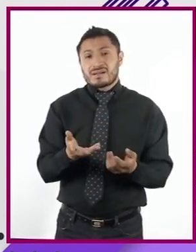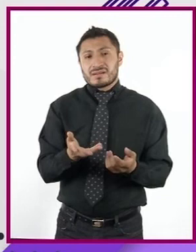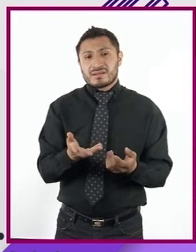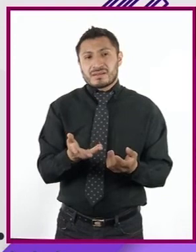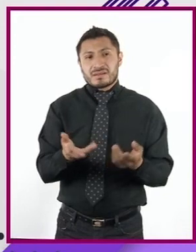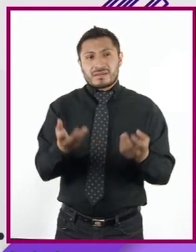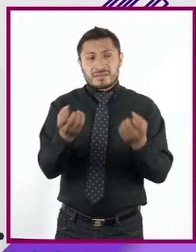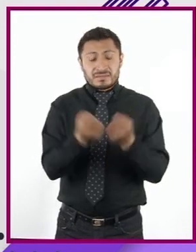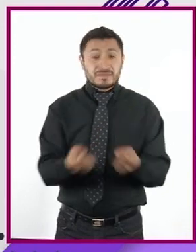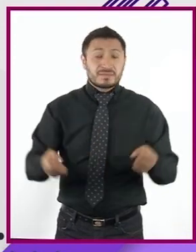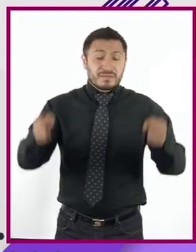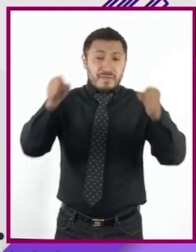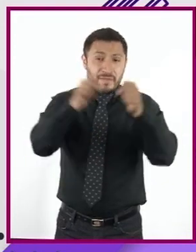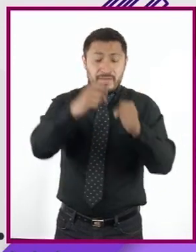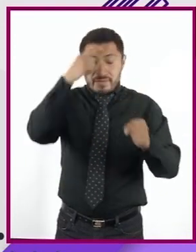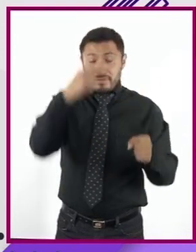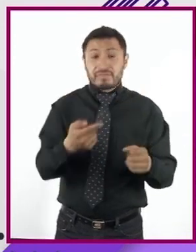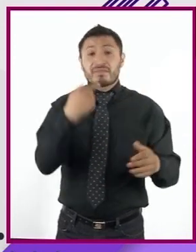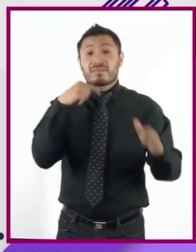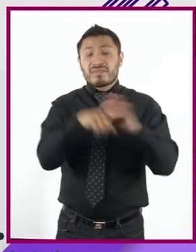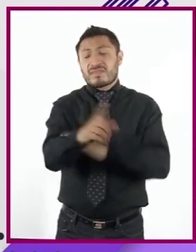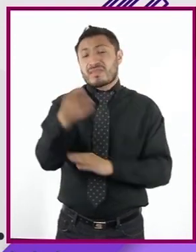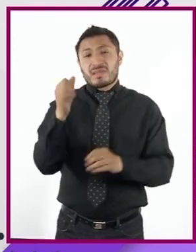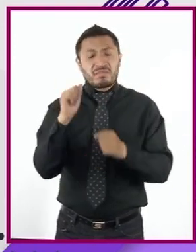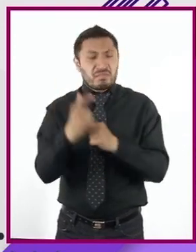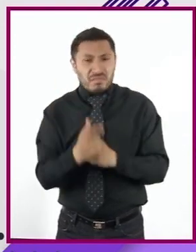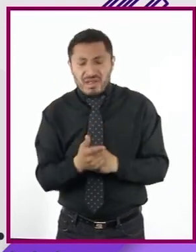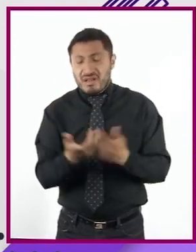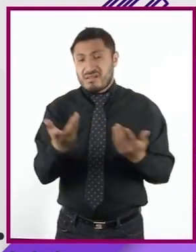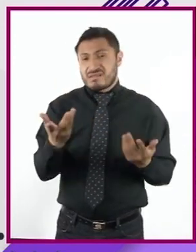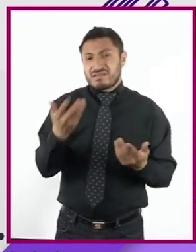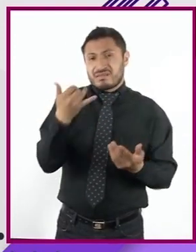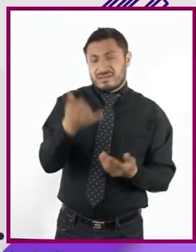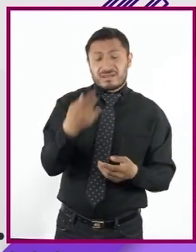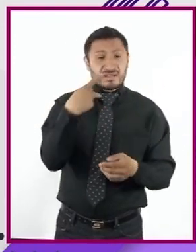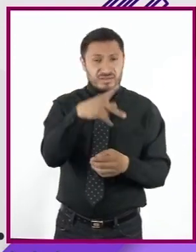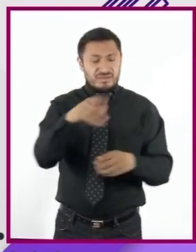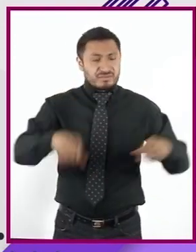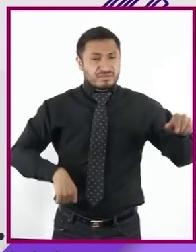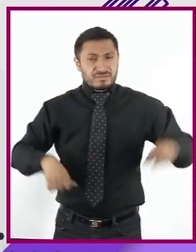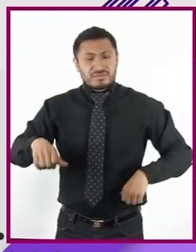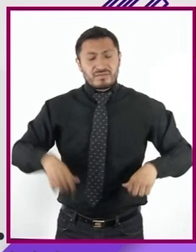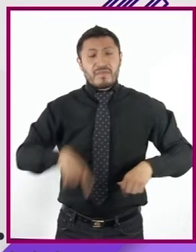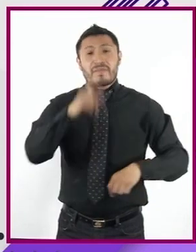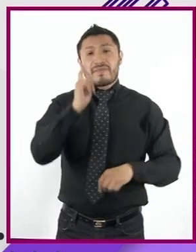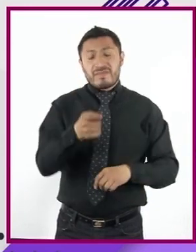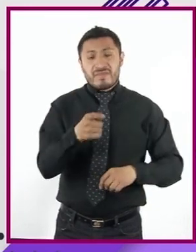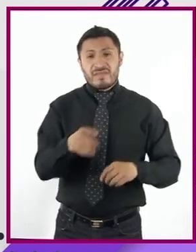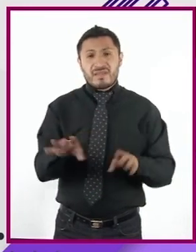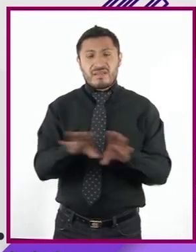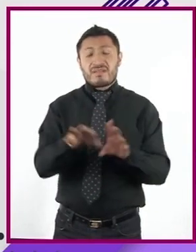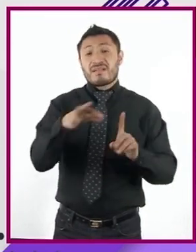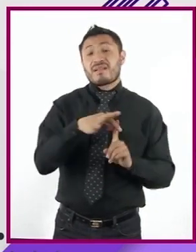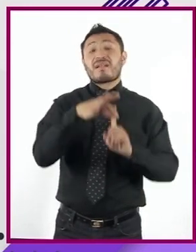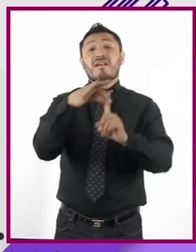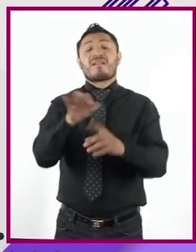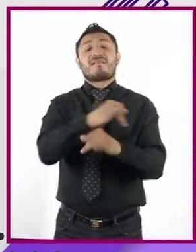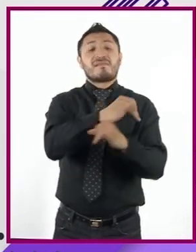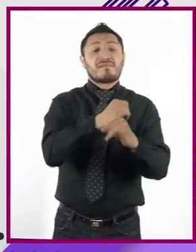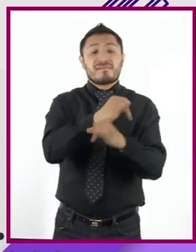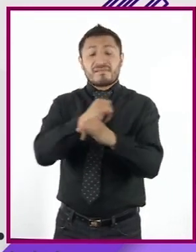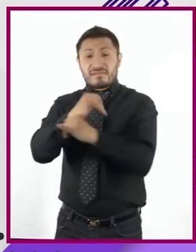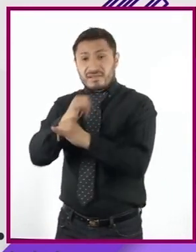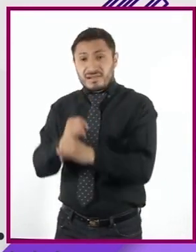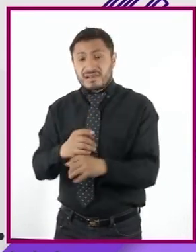de la sociedad para denunciar un delito, y la función que tiene es la de dirigir la